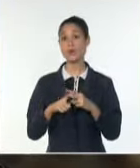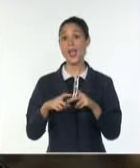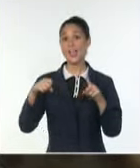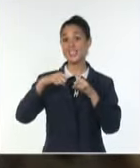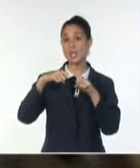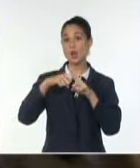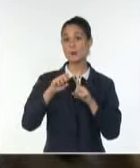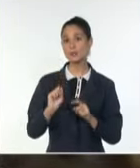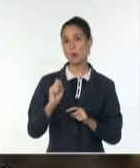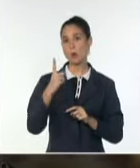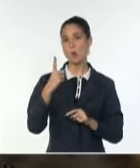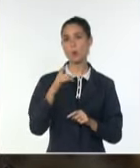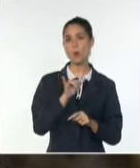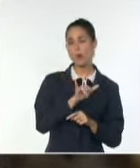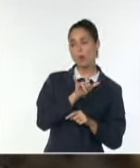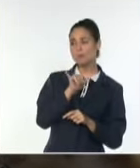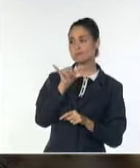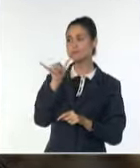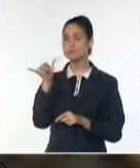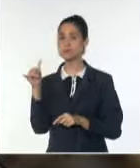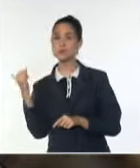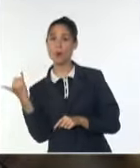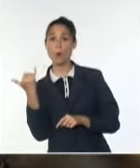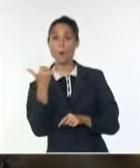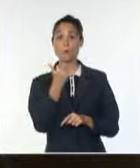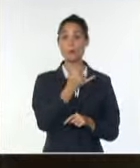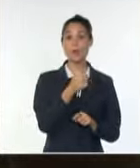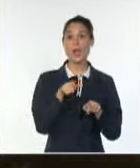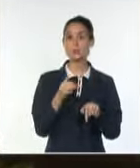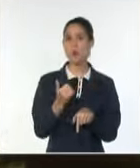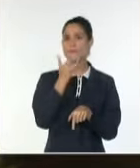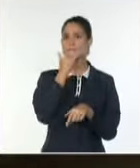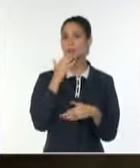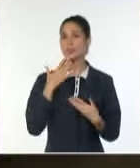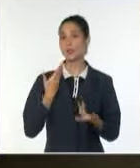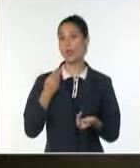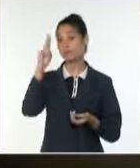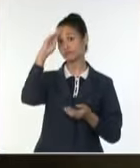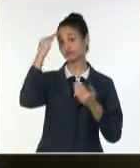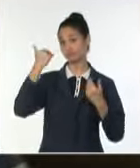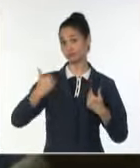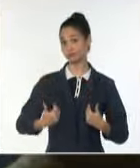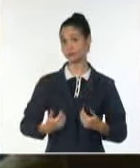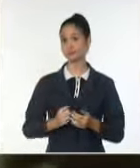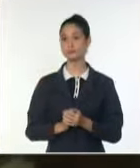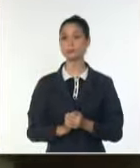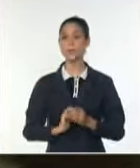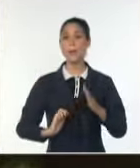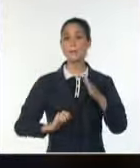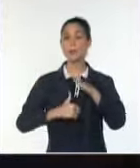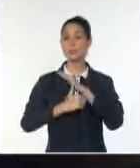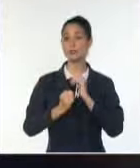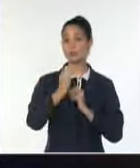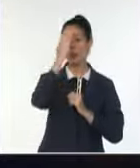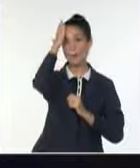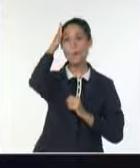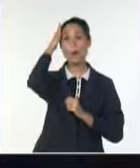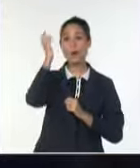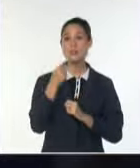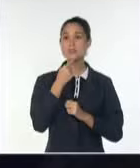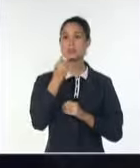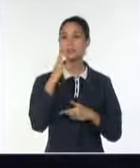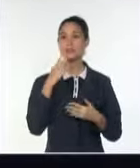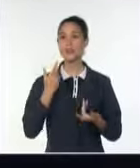Y eso siempre atenta contra la vida y la calidad de la atención médica el mandatario reconoció el trabajo realizado en el hospital así como el